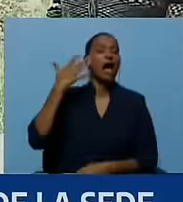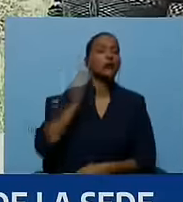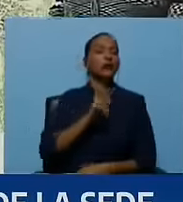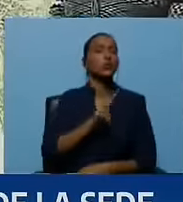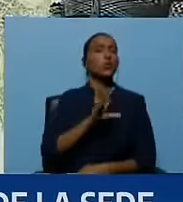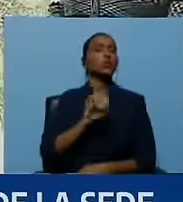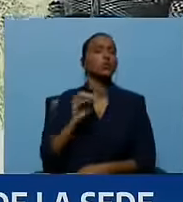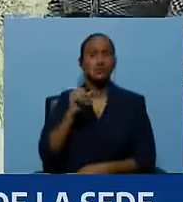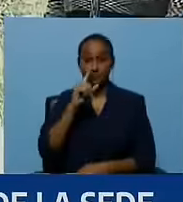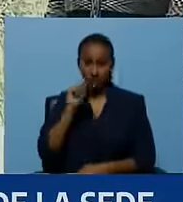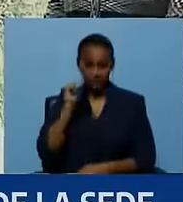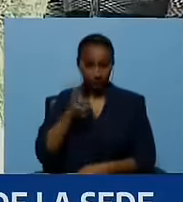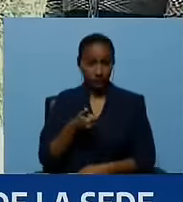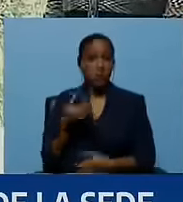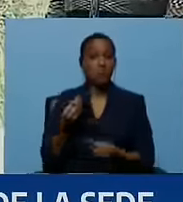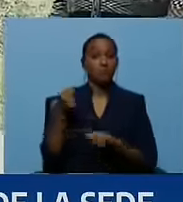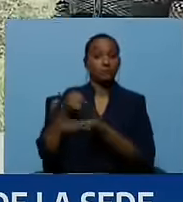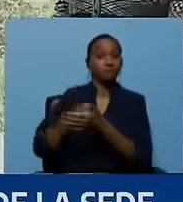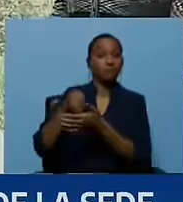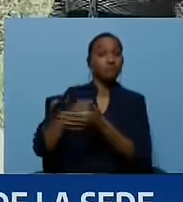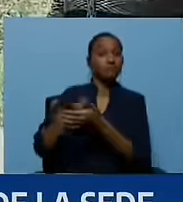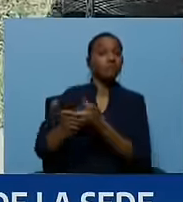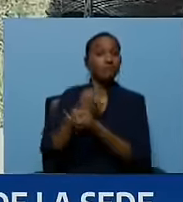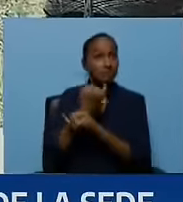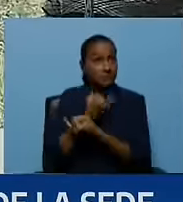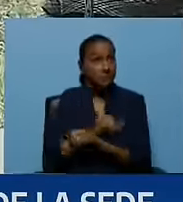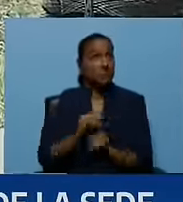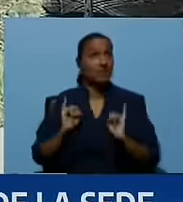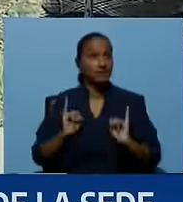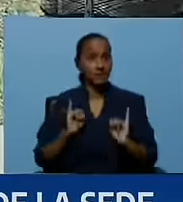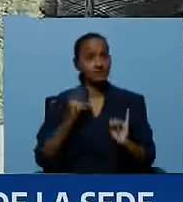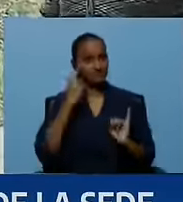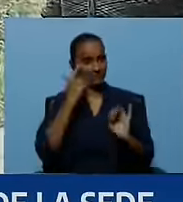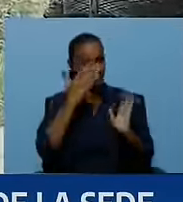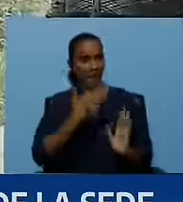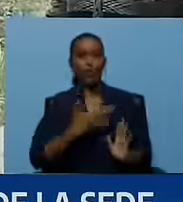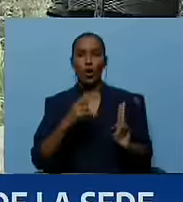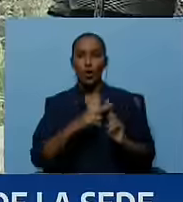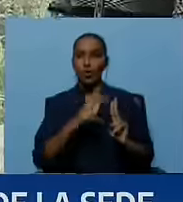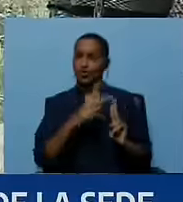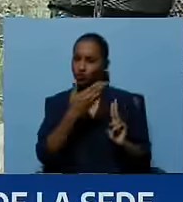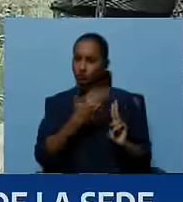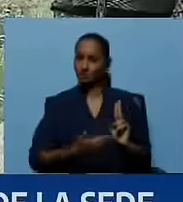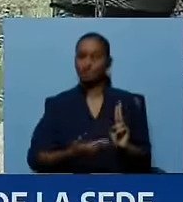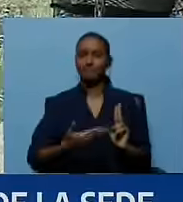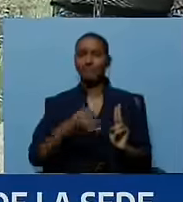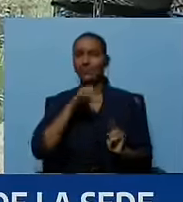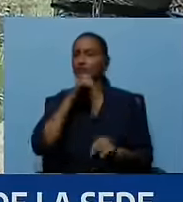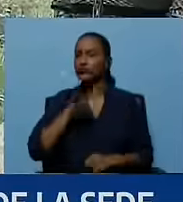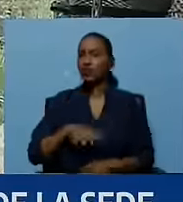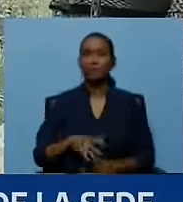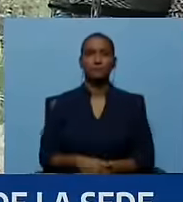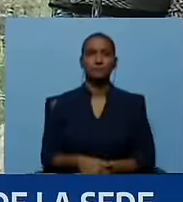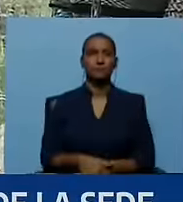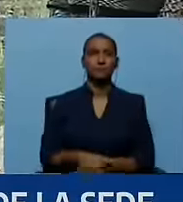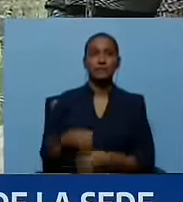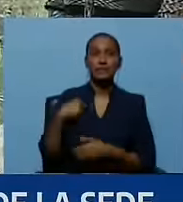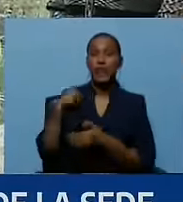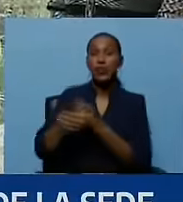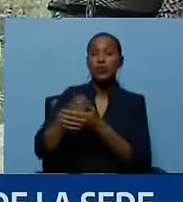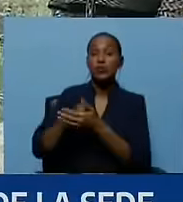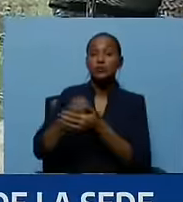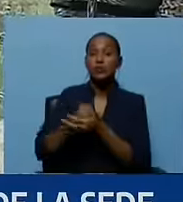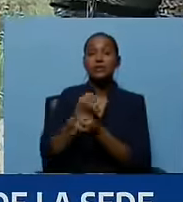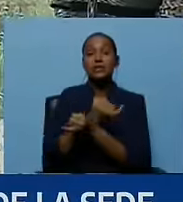la lucha por la independencia, Ricardo, como tú conoces bastante, es un gran bolivariano, Ricardo Sánchez. Si la lucha por la independencia fue una